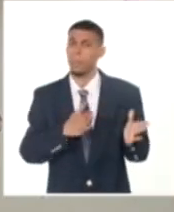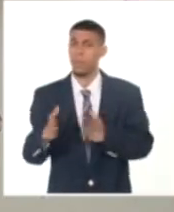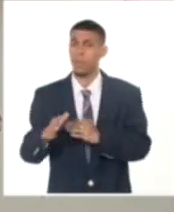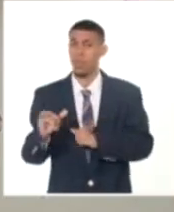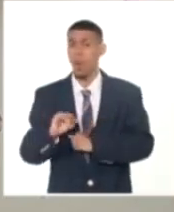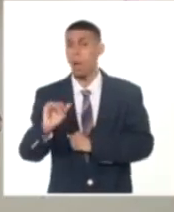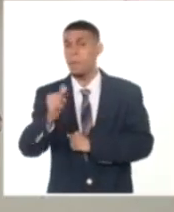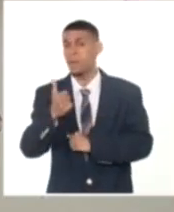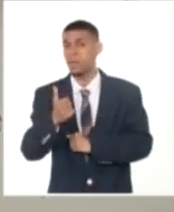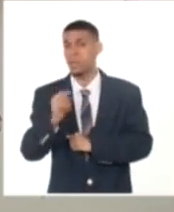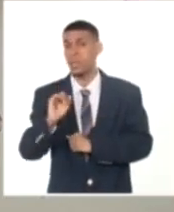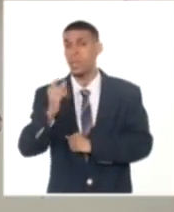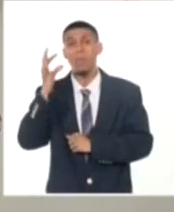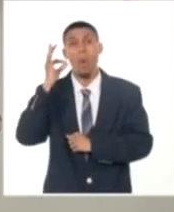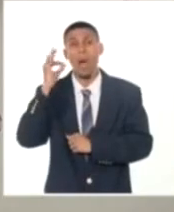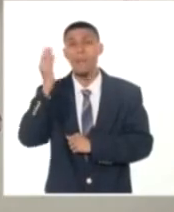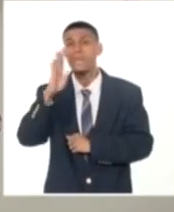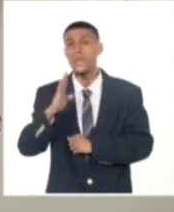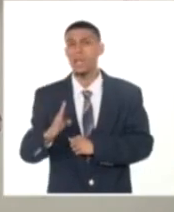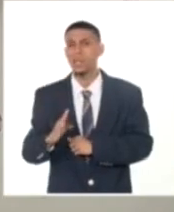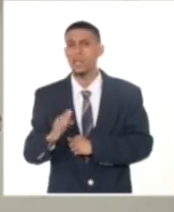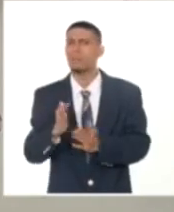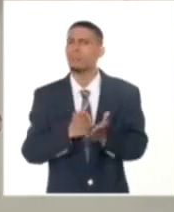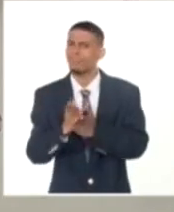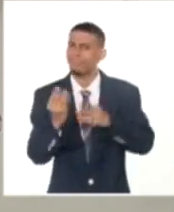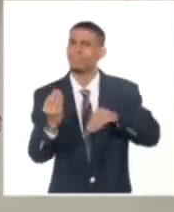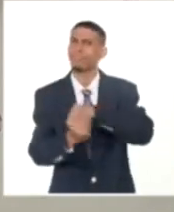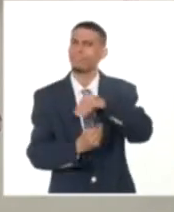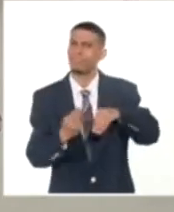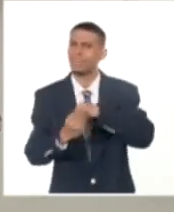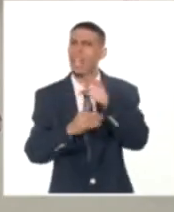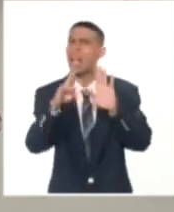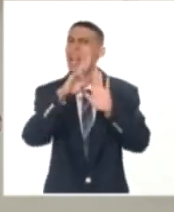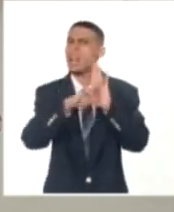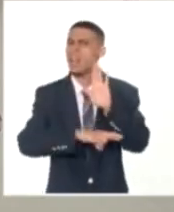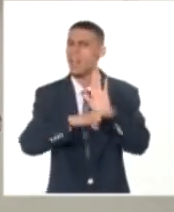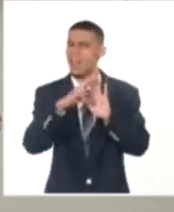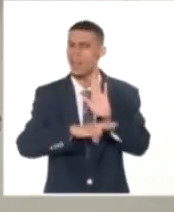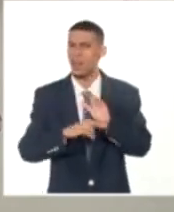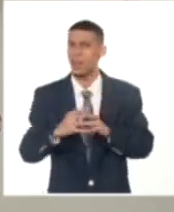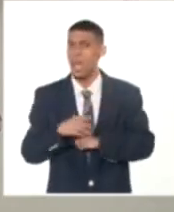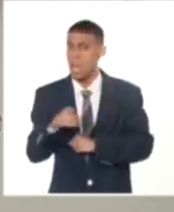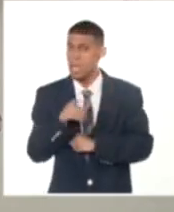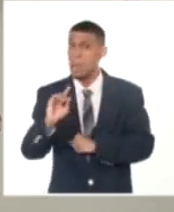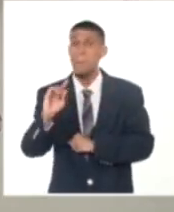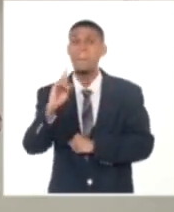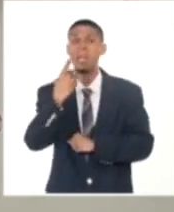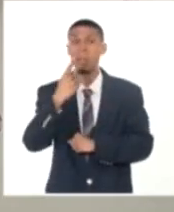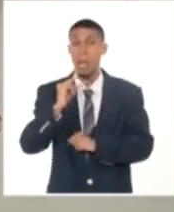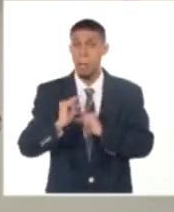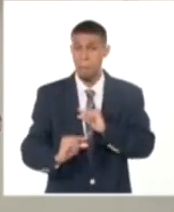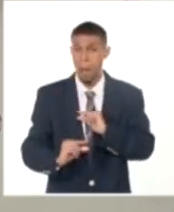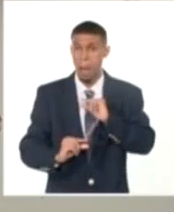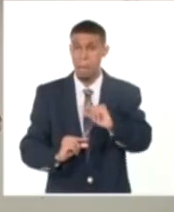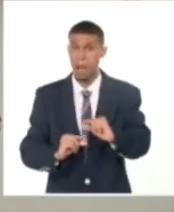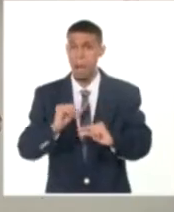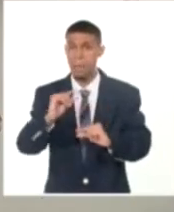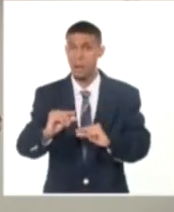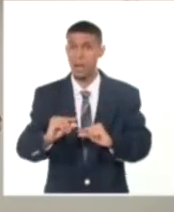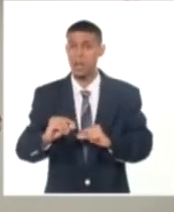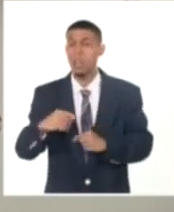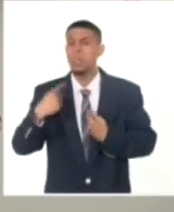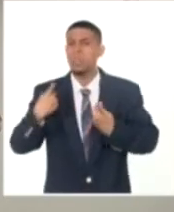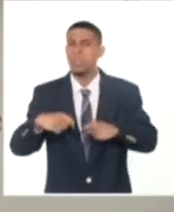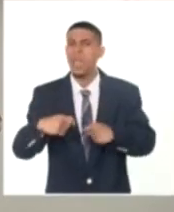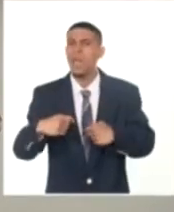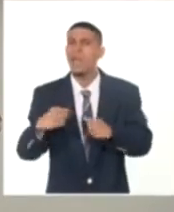frente de su banco, sigue cambiando las reglas del juego comercial. Y este es el primer paso, la democratización del